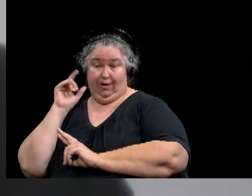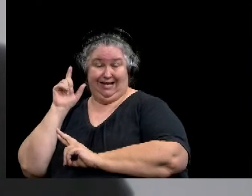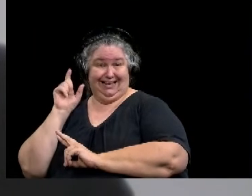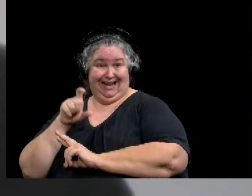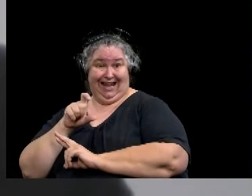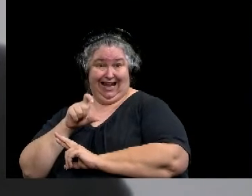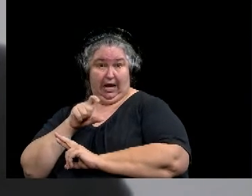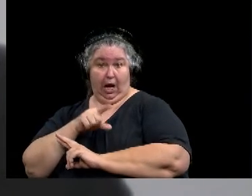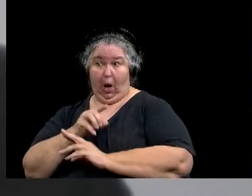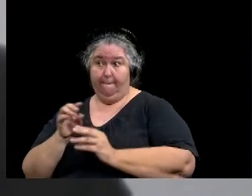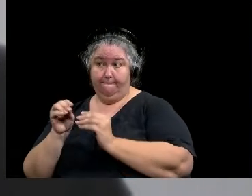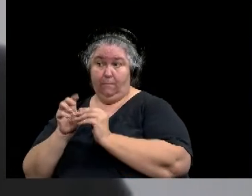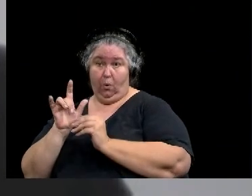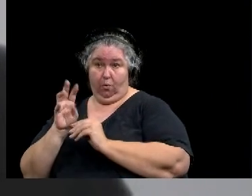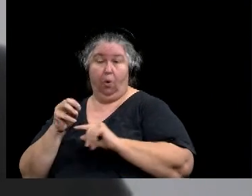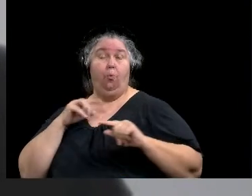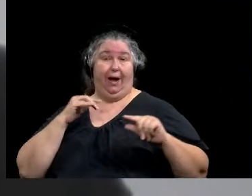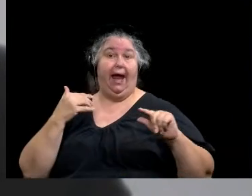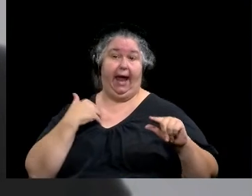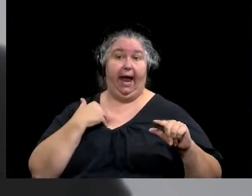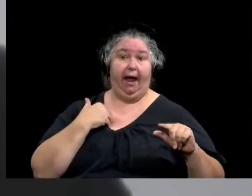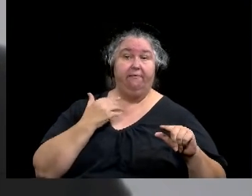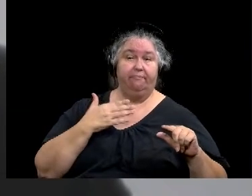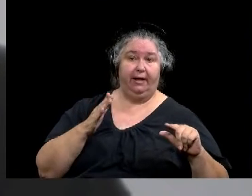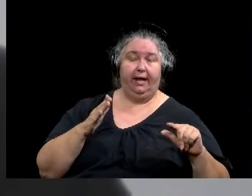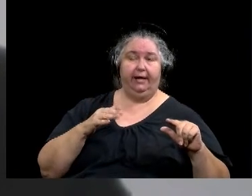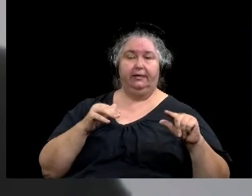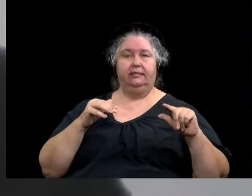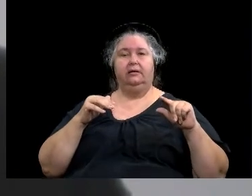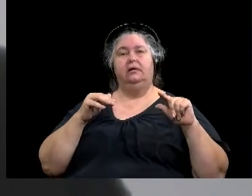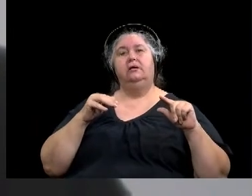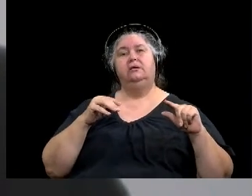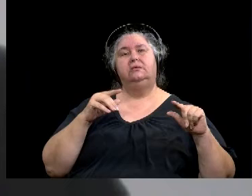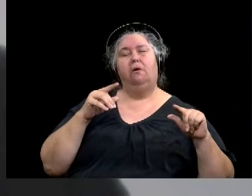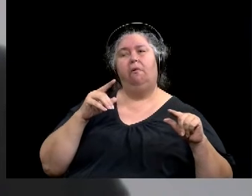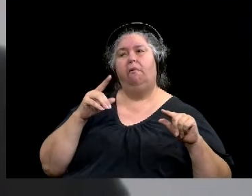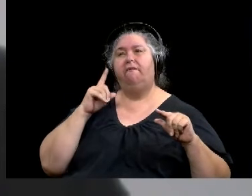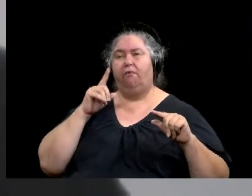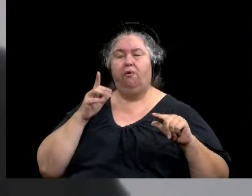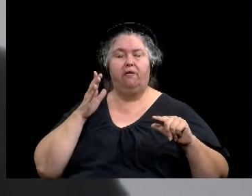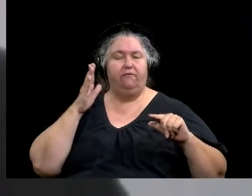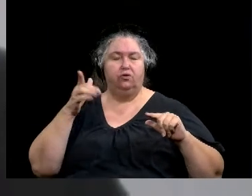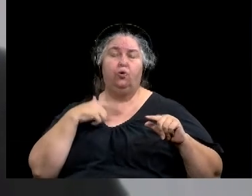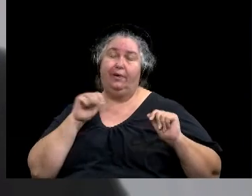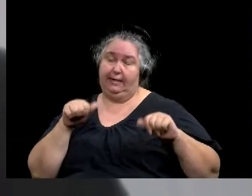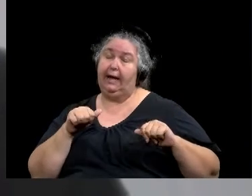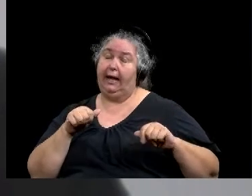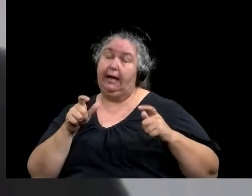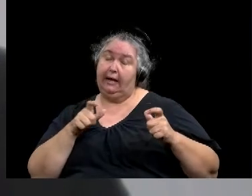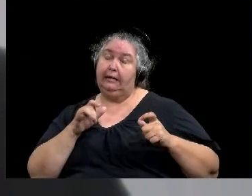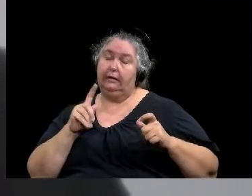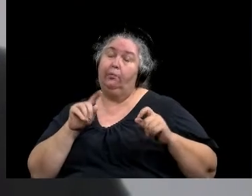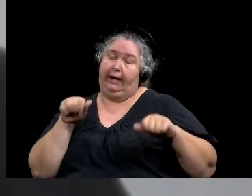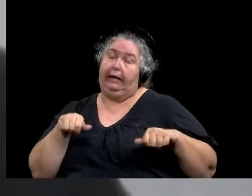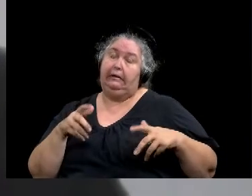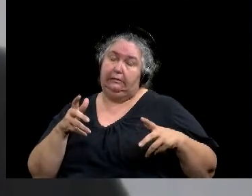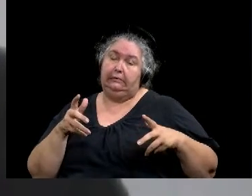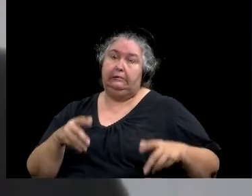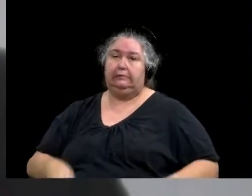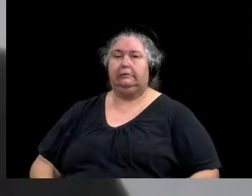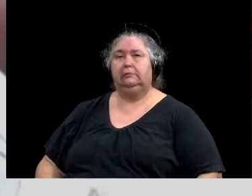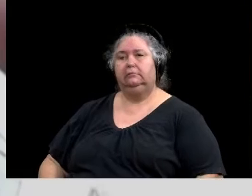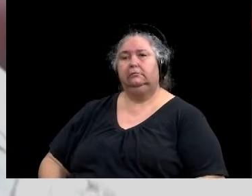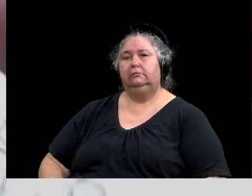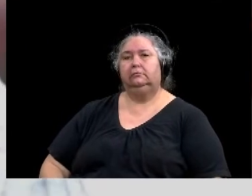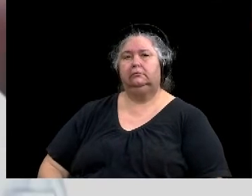si tenemos la capacidad capacidad llena en nuestros hospitales tenemos estamos preparados para